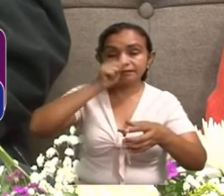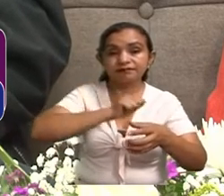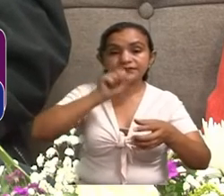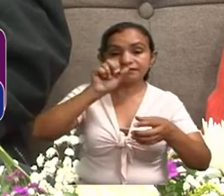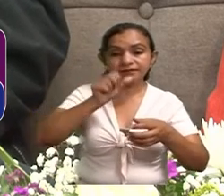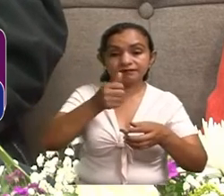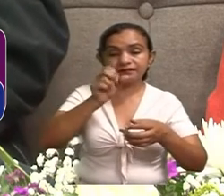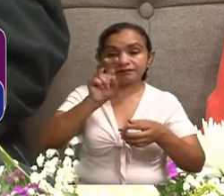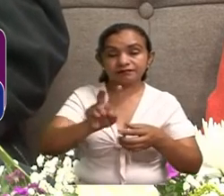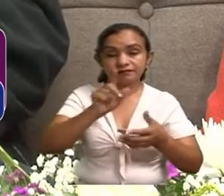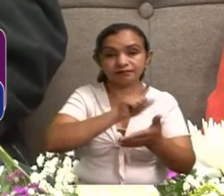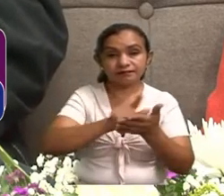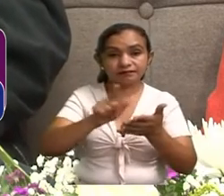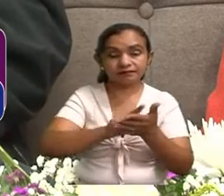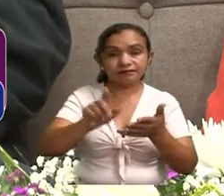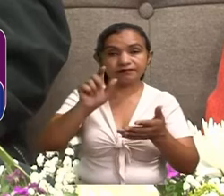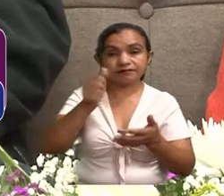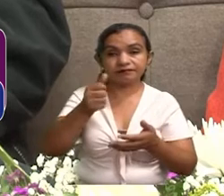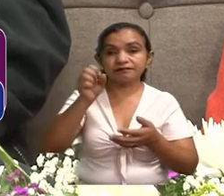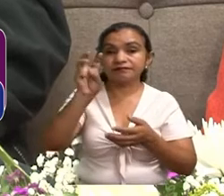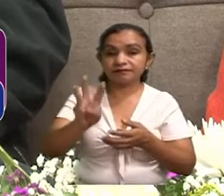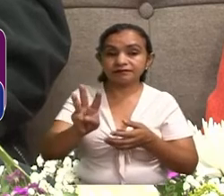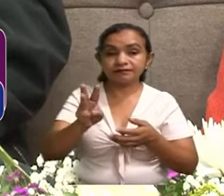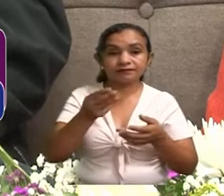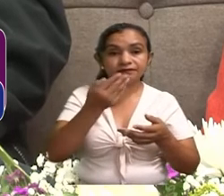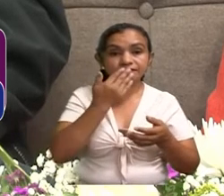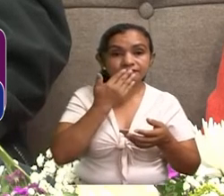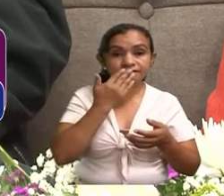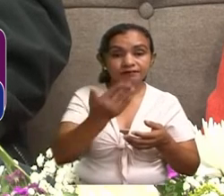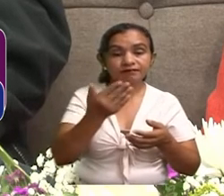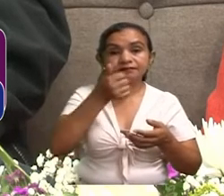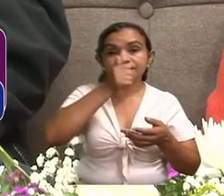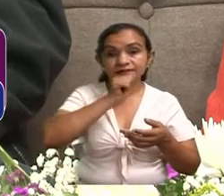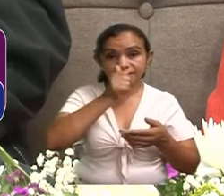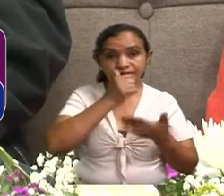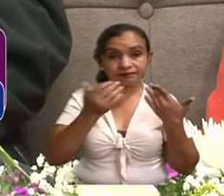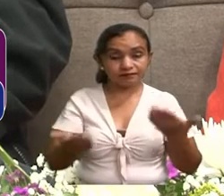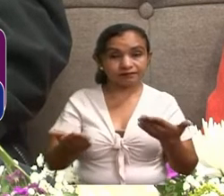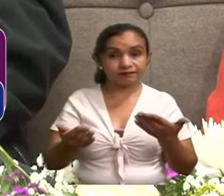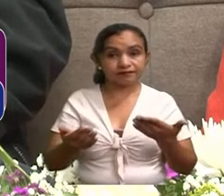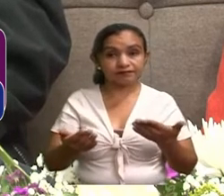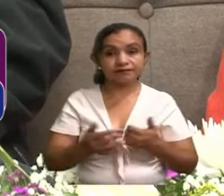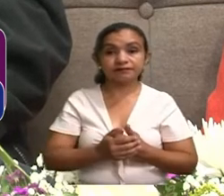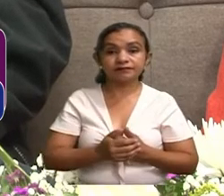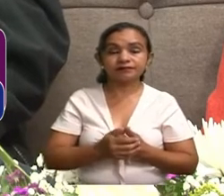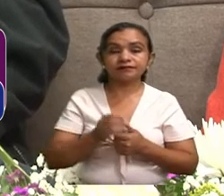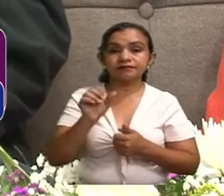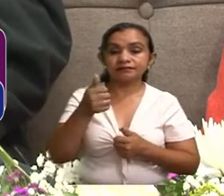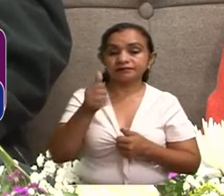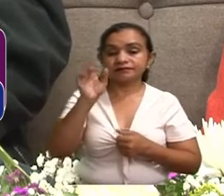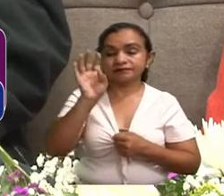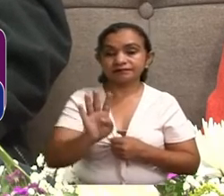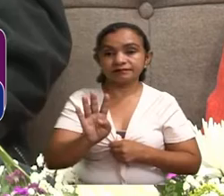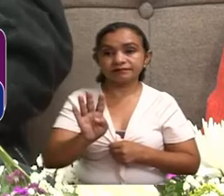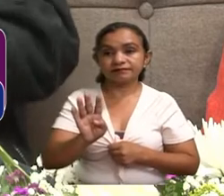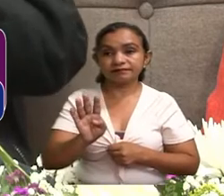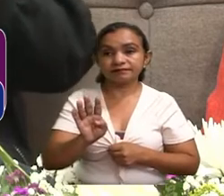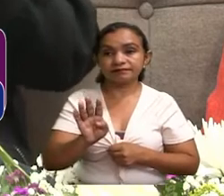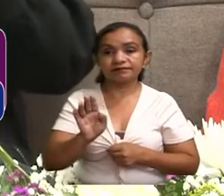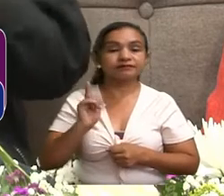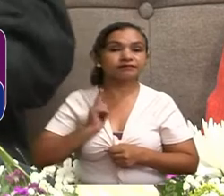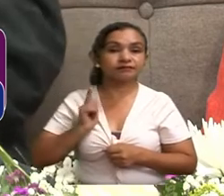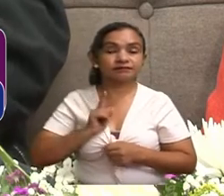el 6.3, habla de la calidad, de que tenemos que suministrar el agua, el 6.4, que habla de que